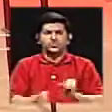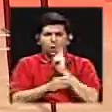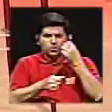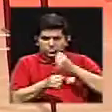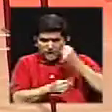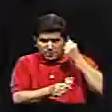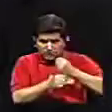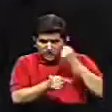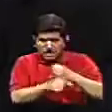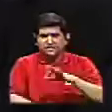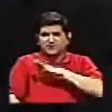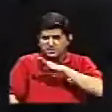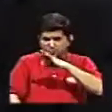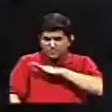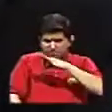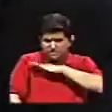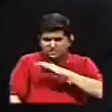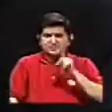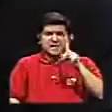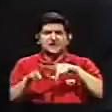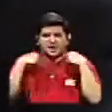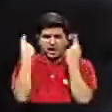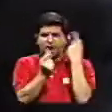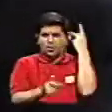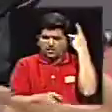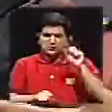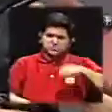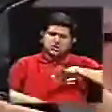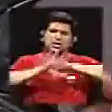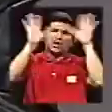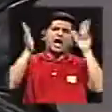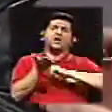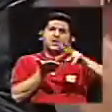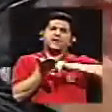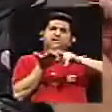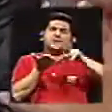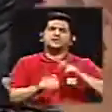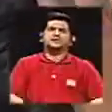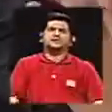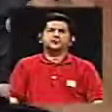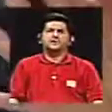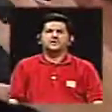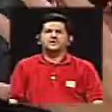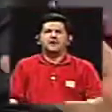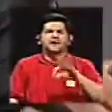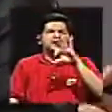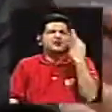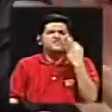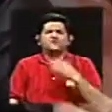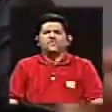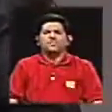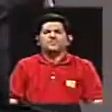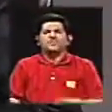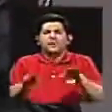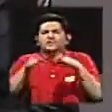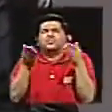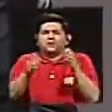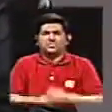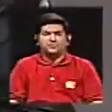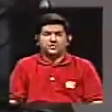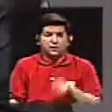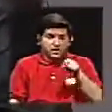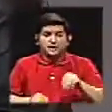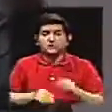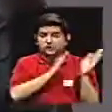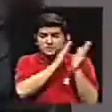cargo para beneficiar a un partido político? Claro, al Partido de Liberación Nacional. ¿En qué sentido? ¿Cómo se usa el cargo? En organizar esta